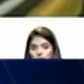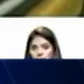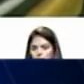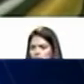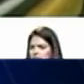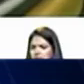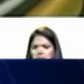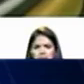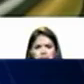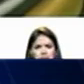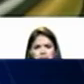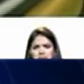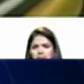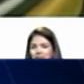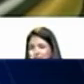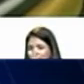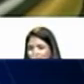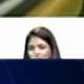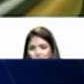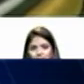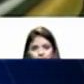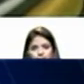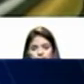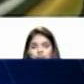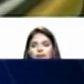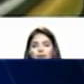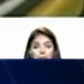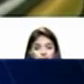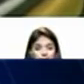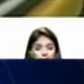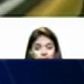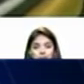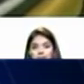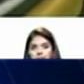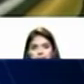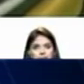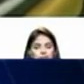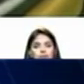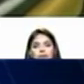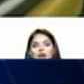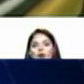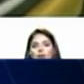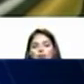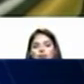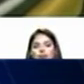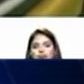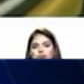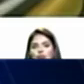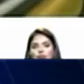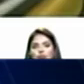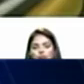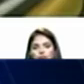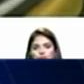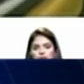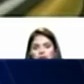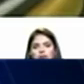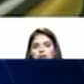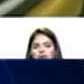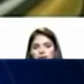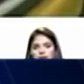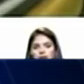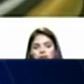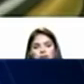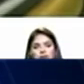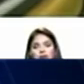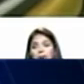no vamos a perder un minuto para los cometidos a los cuales se convocó al Poder Constituyente originario y por la